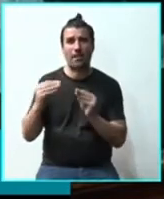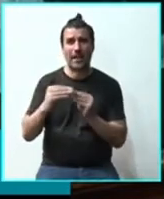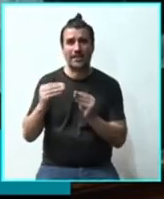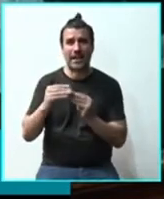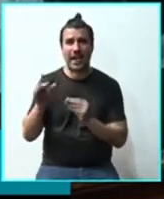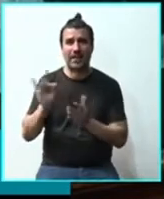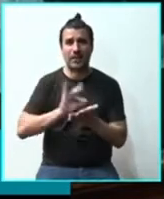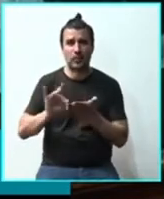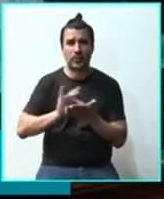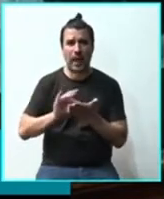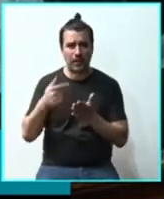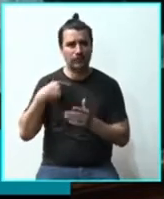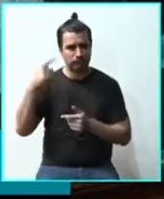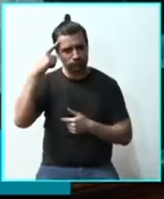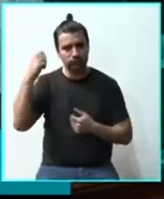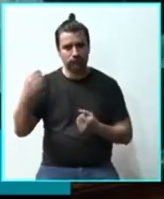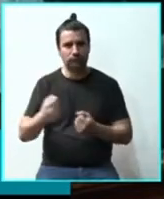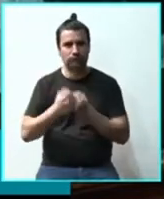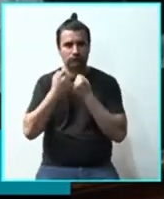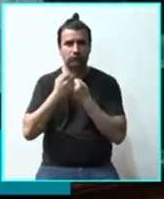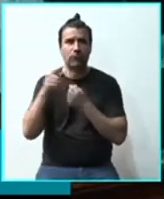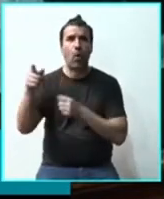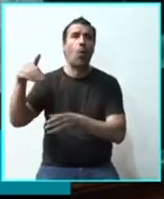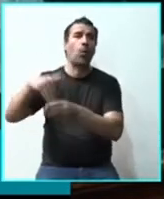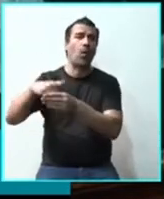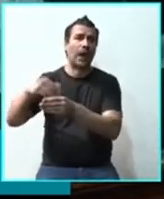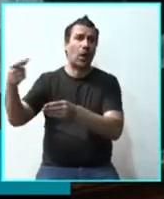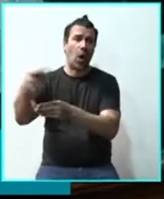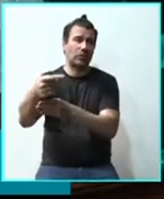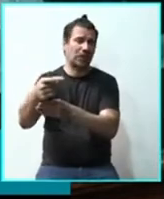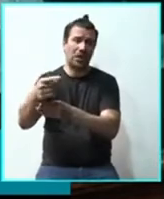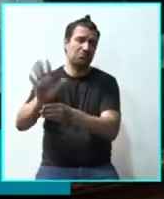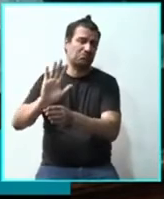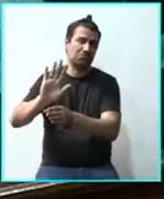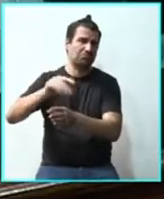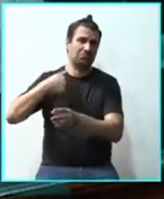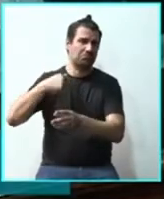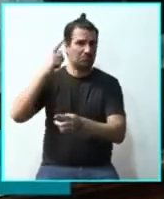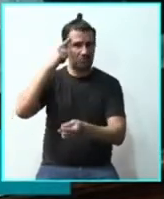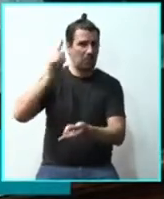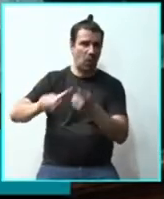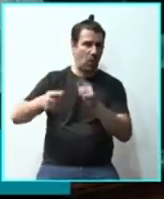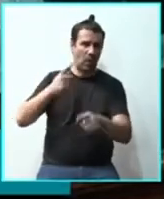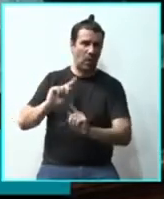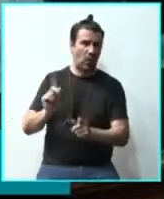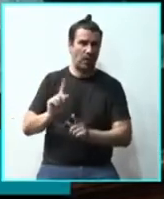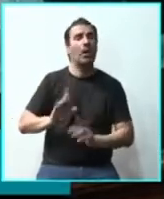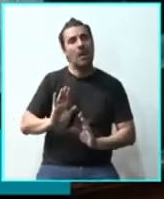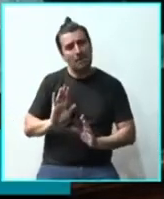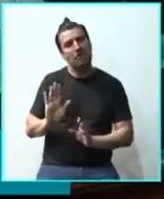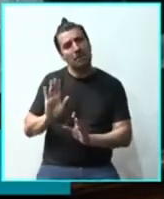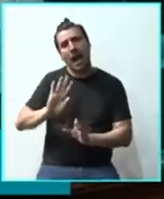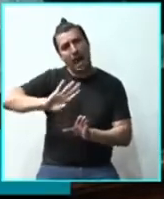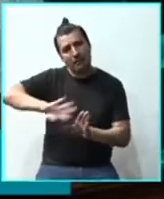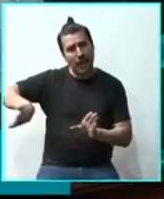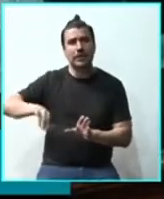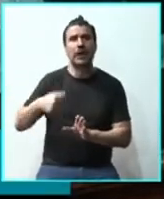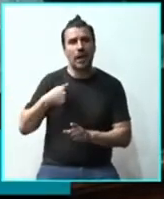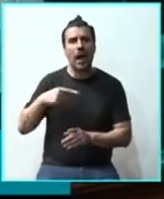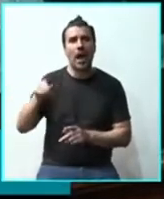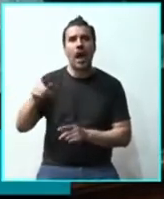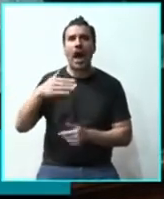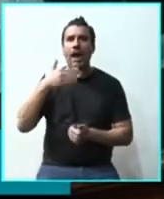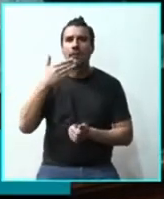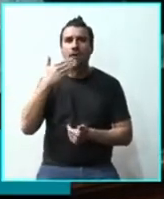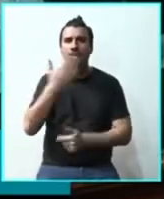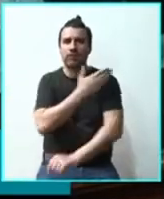en su totalidad. Dio todos los argumentos de por qué votarían a favor los que vamos a votar a favor, con la única salvedad que dijo que va a votar